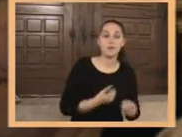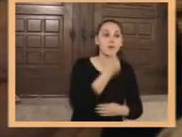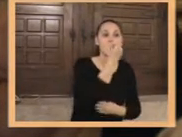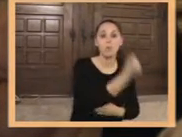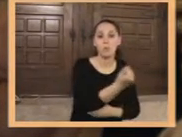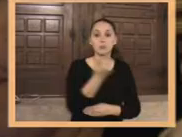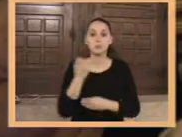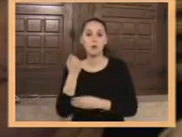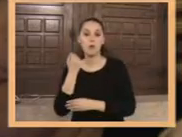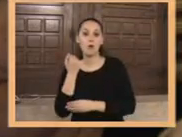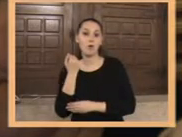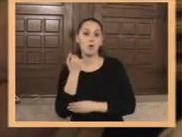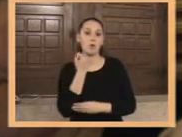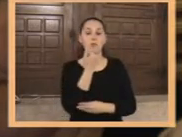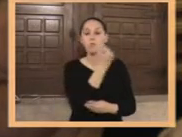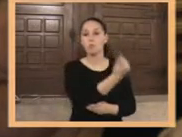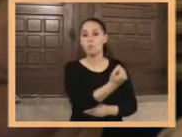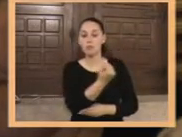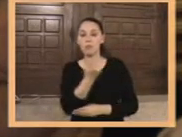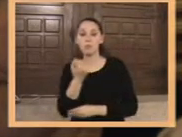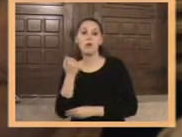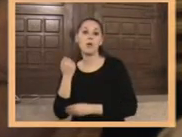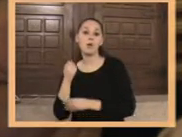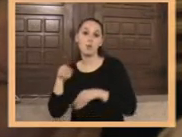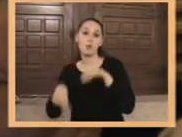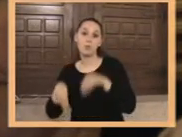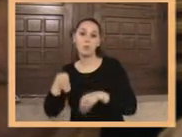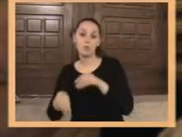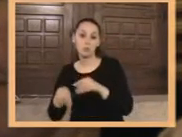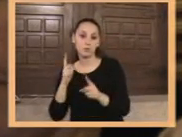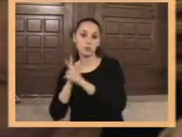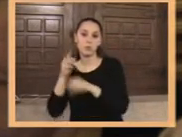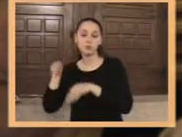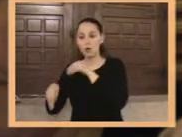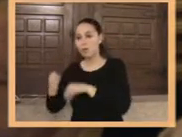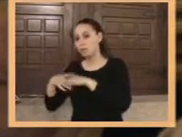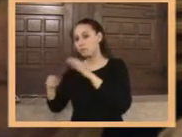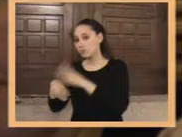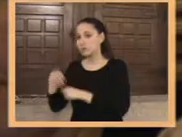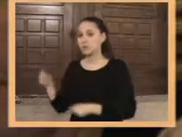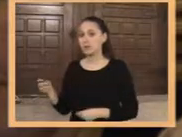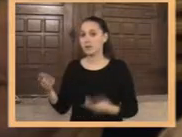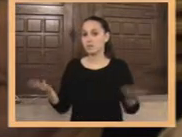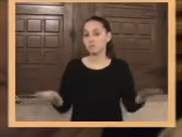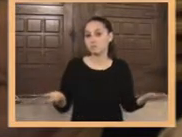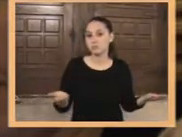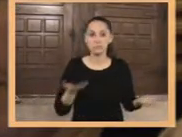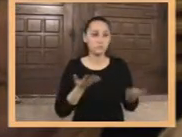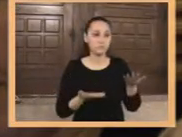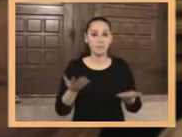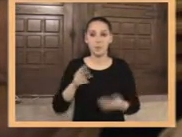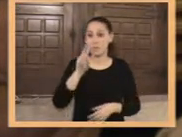abstenernos. Porque, o sea, no te daba ni prácticamente ni tiempo siquiera de registrar ante el